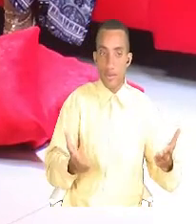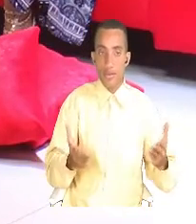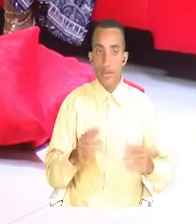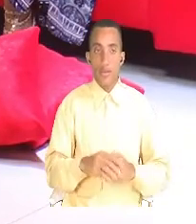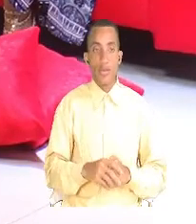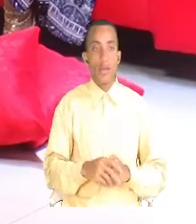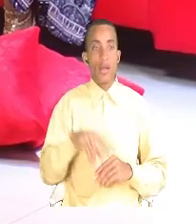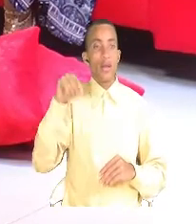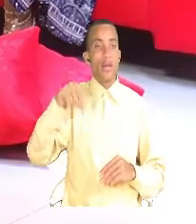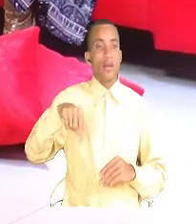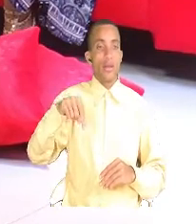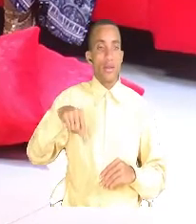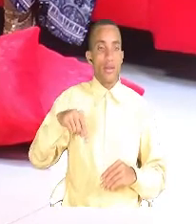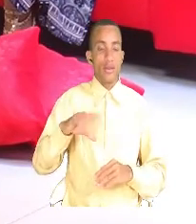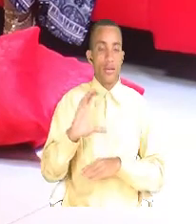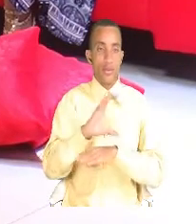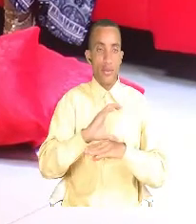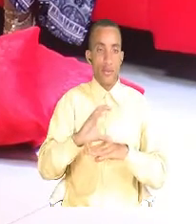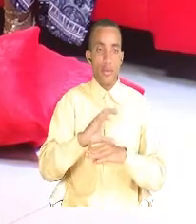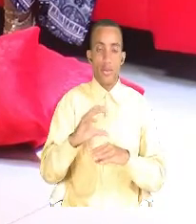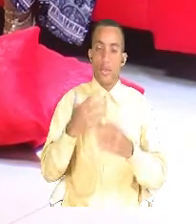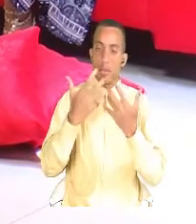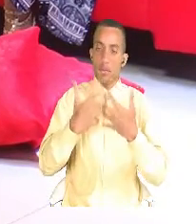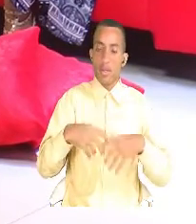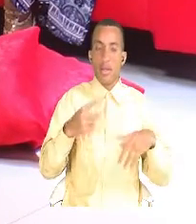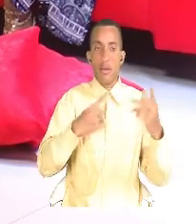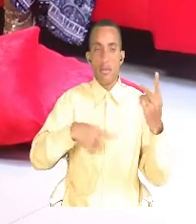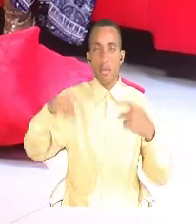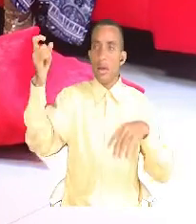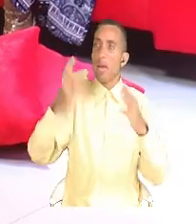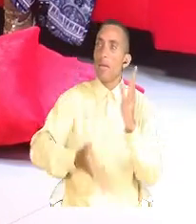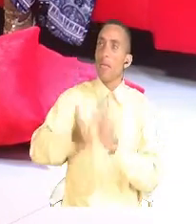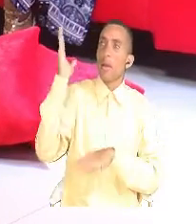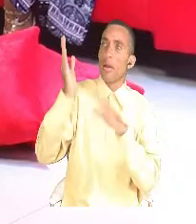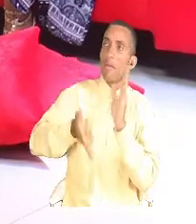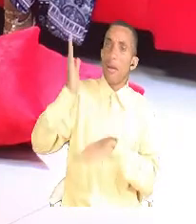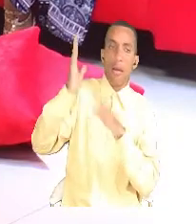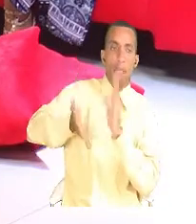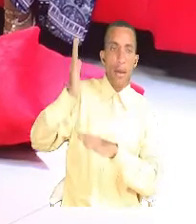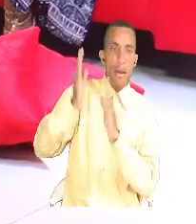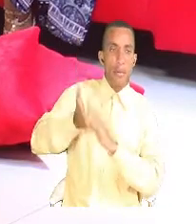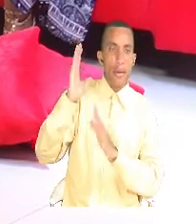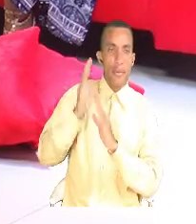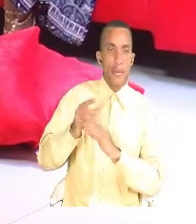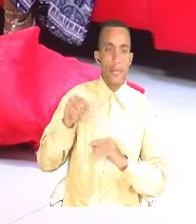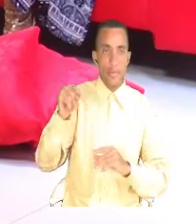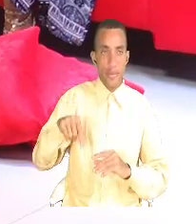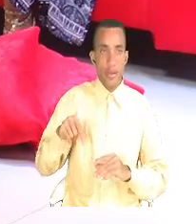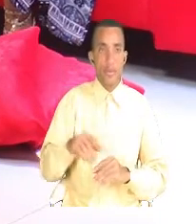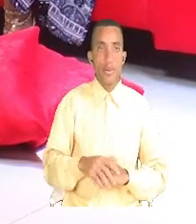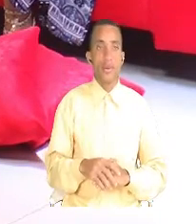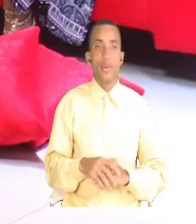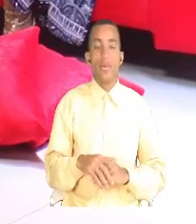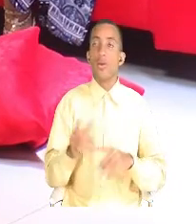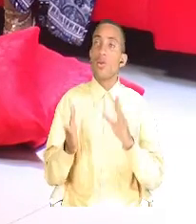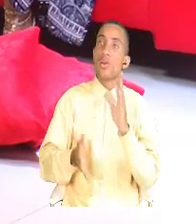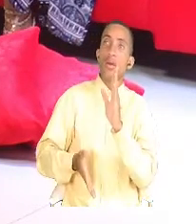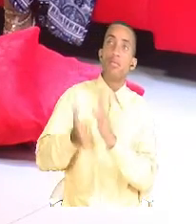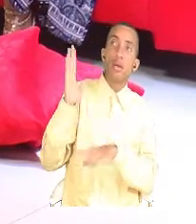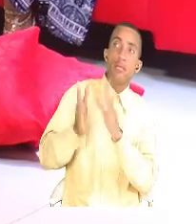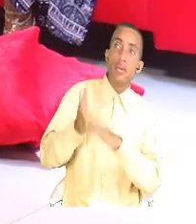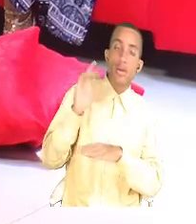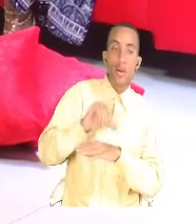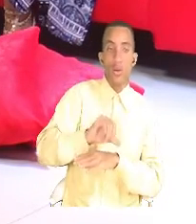nuestra ciudad se habla de que se están yendo las empresas, de que tenemos pocas oportunidades, pero miren, unas se van y otras